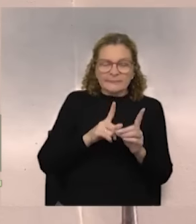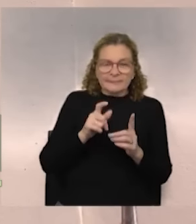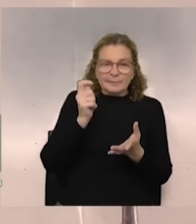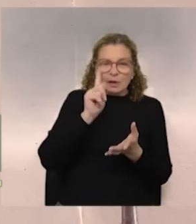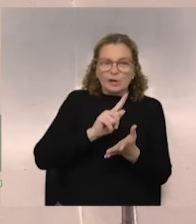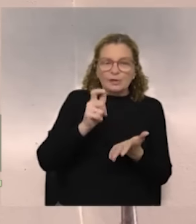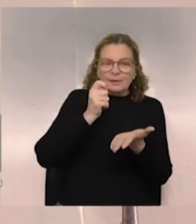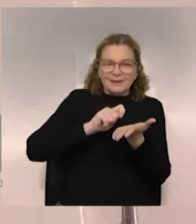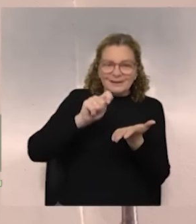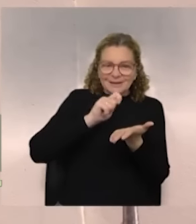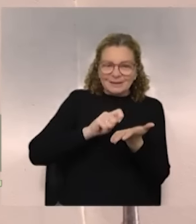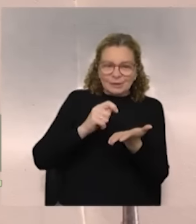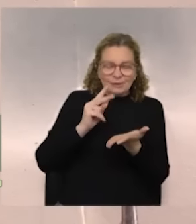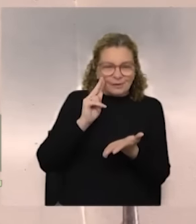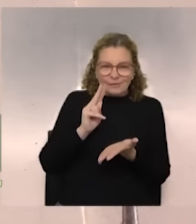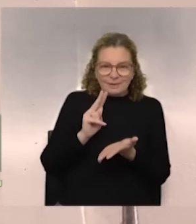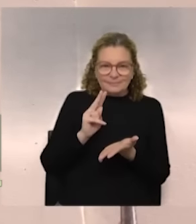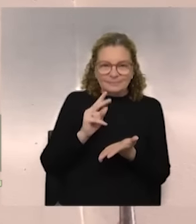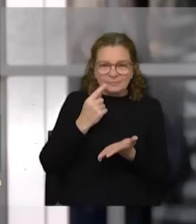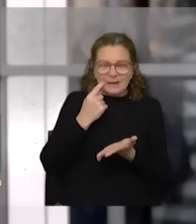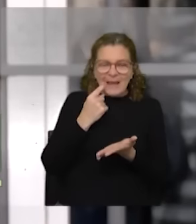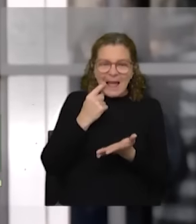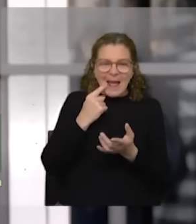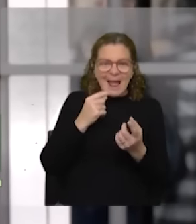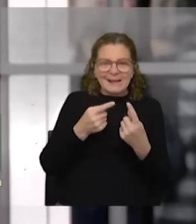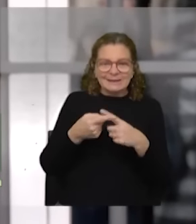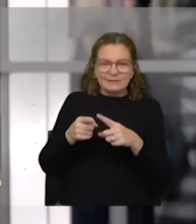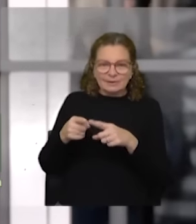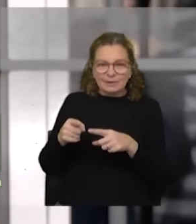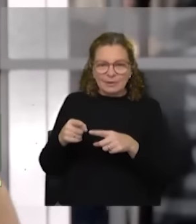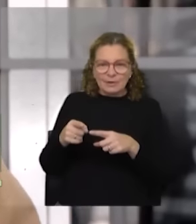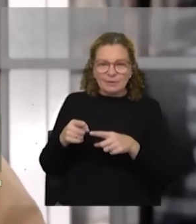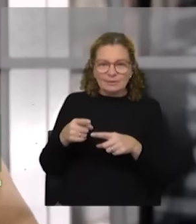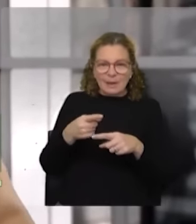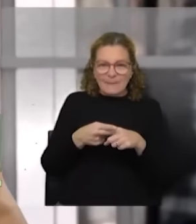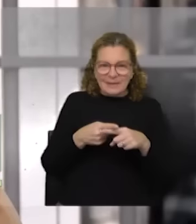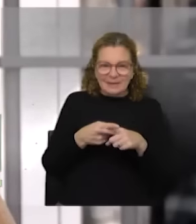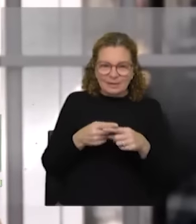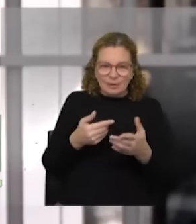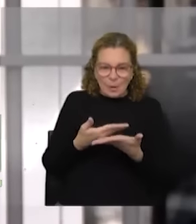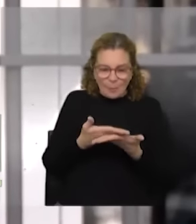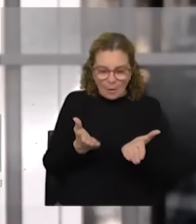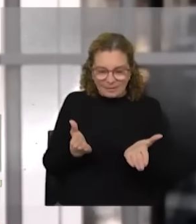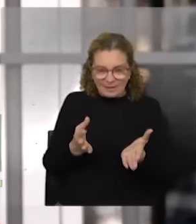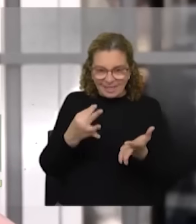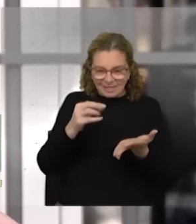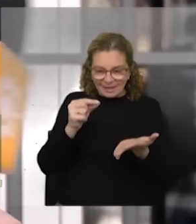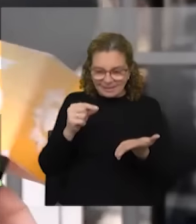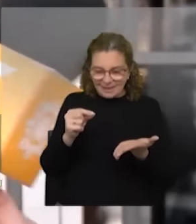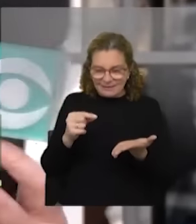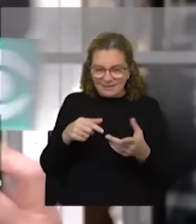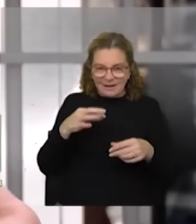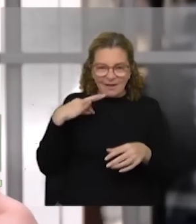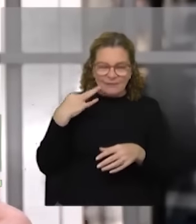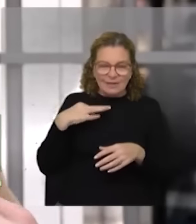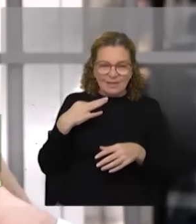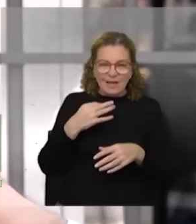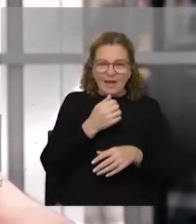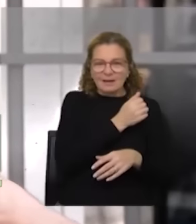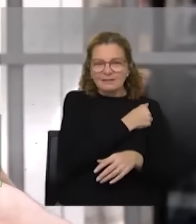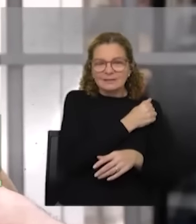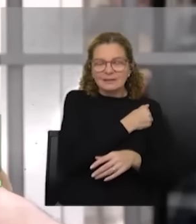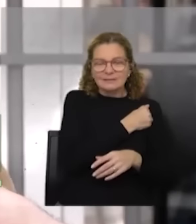escrito intencionalmente y los objetos están en medio de las relaciones sociales y nos muestran detalles de la vida de esta gente no